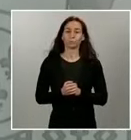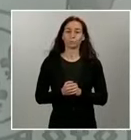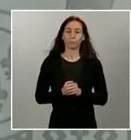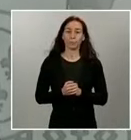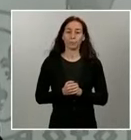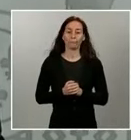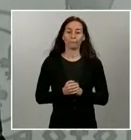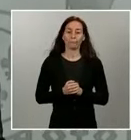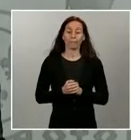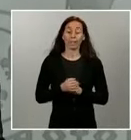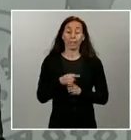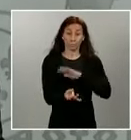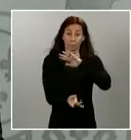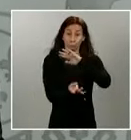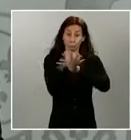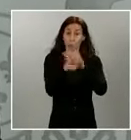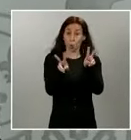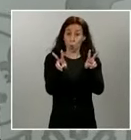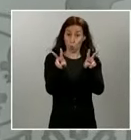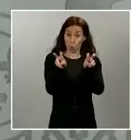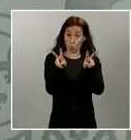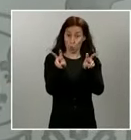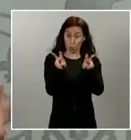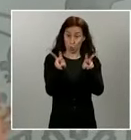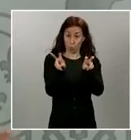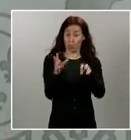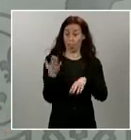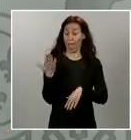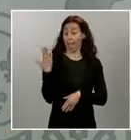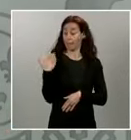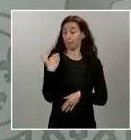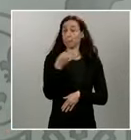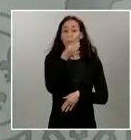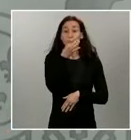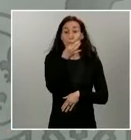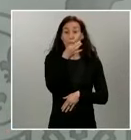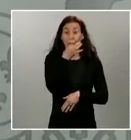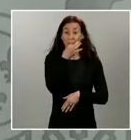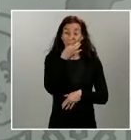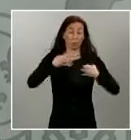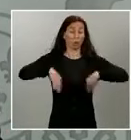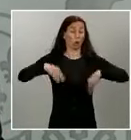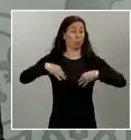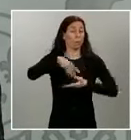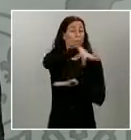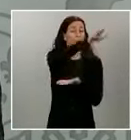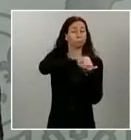nuevos notificados hasta el cierre de ayer por la tarde, que es cuando cerramos los datos, son de